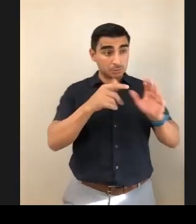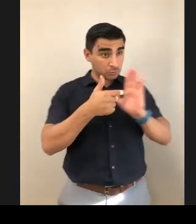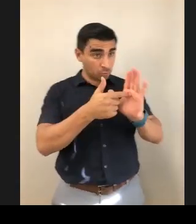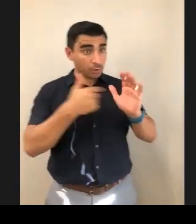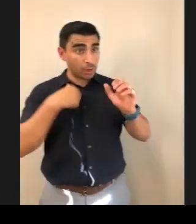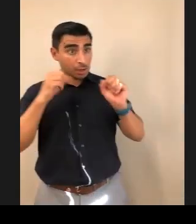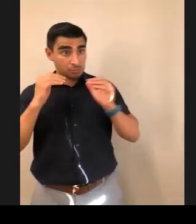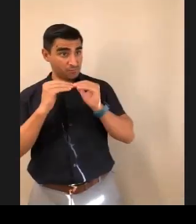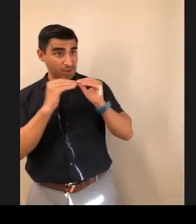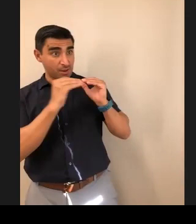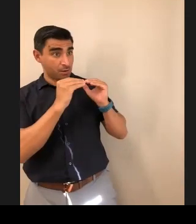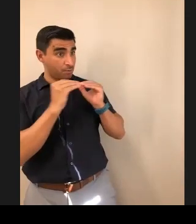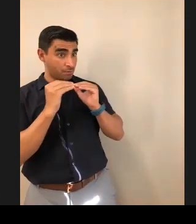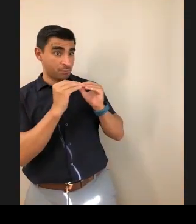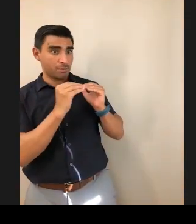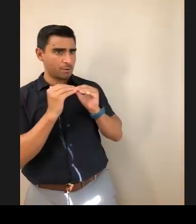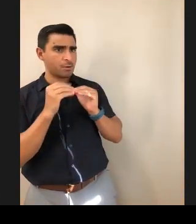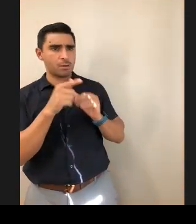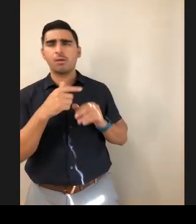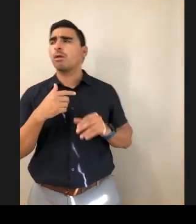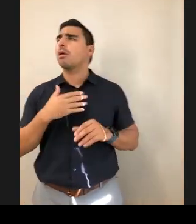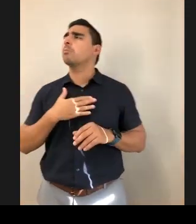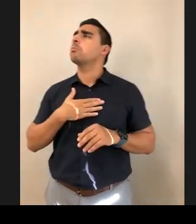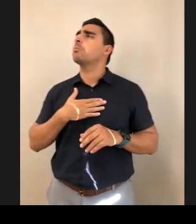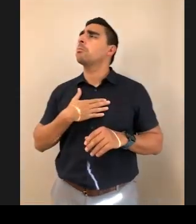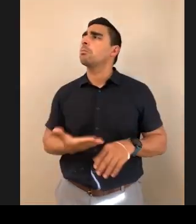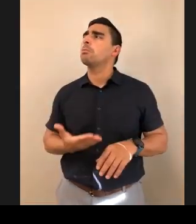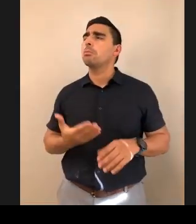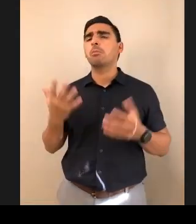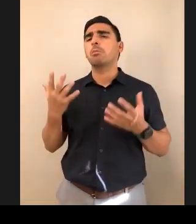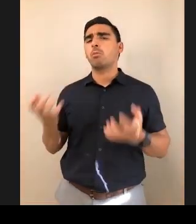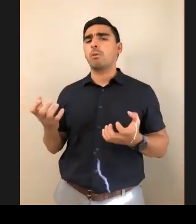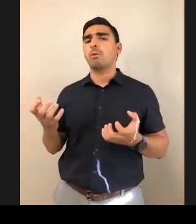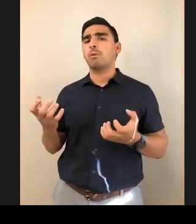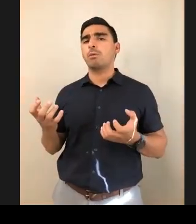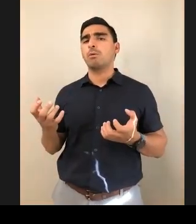justo, pero puedes establecer los caminos